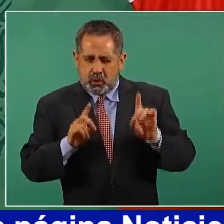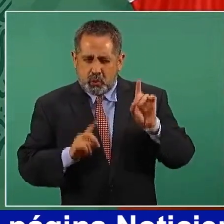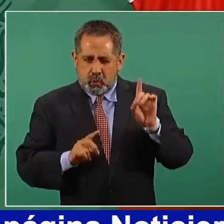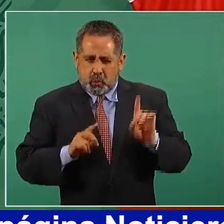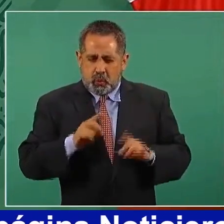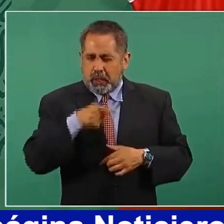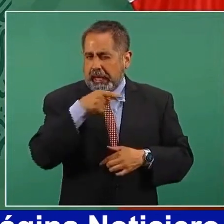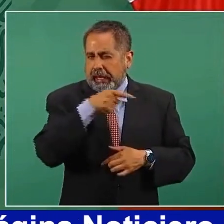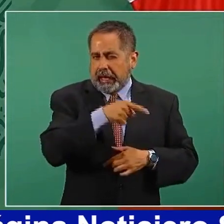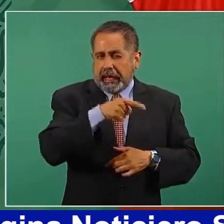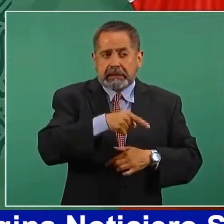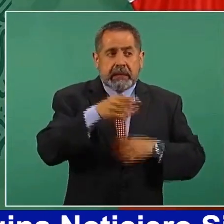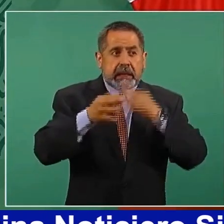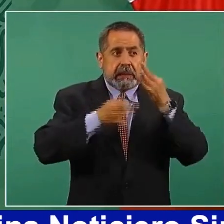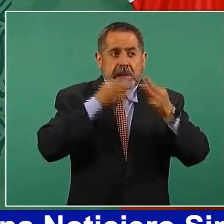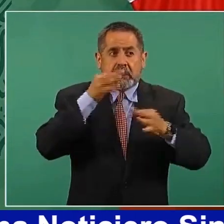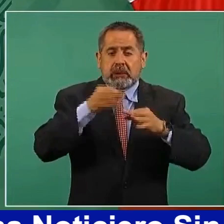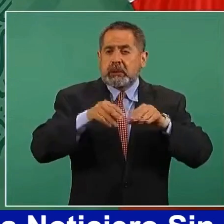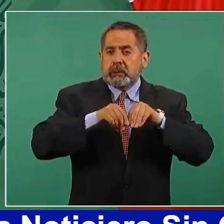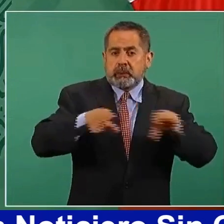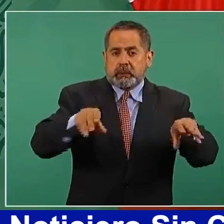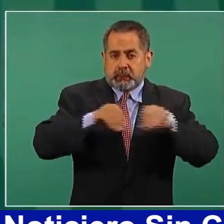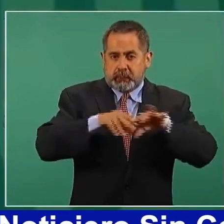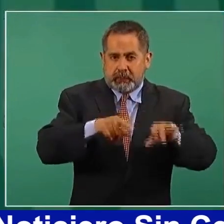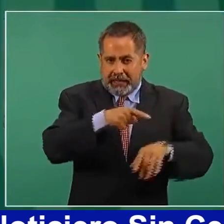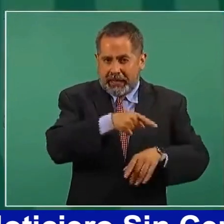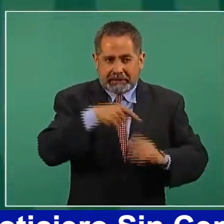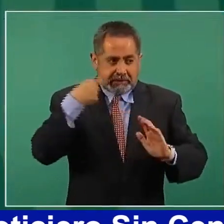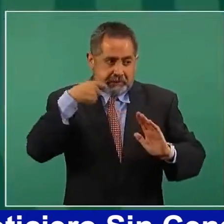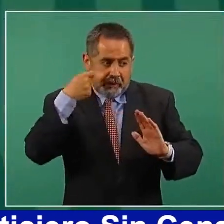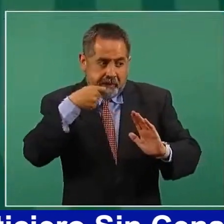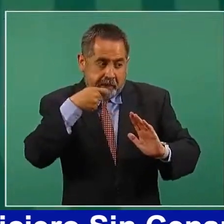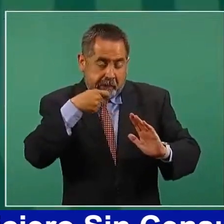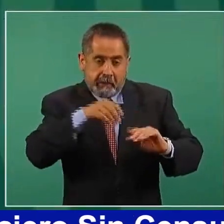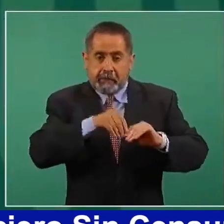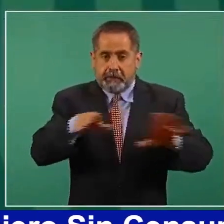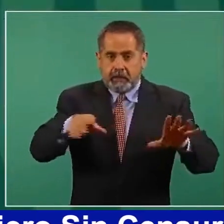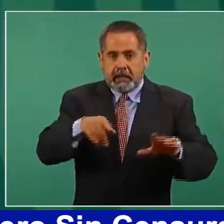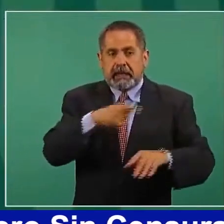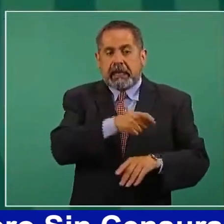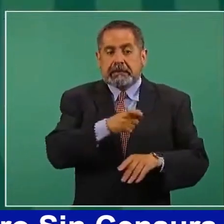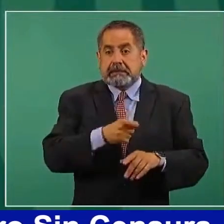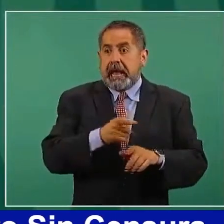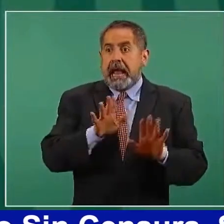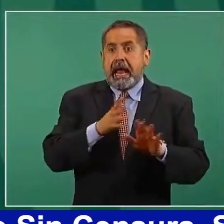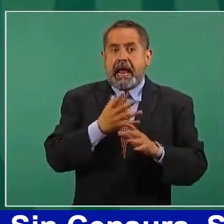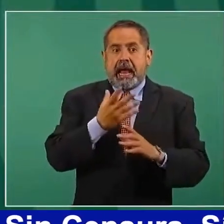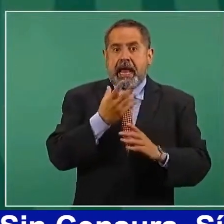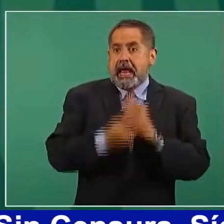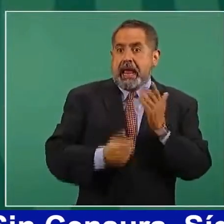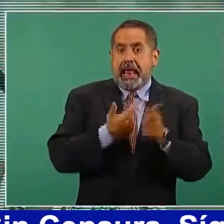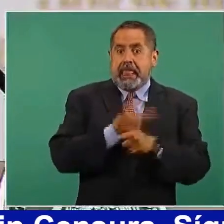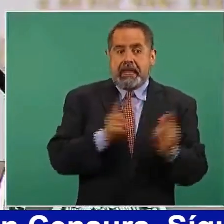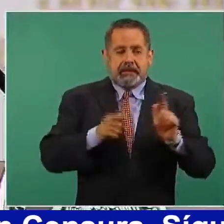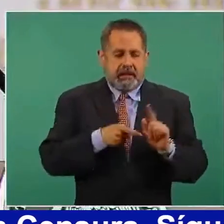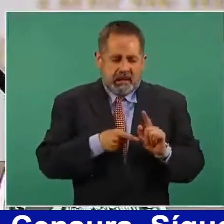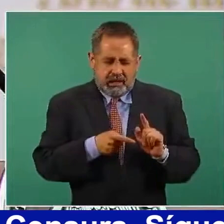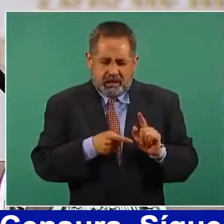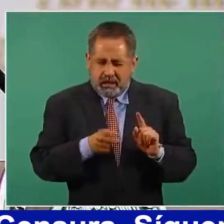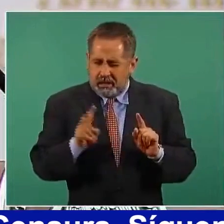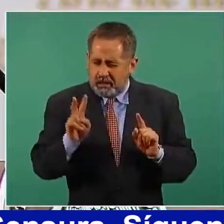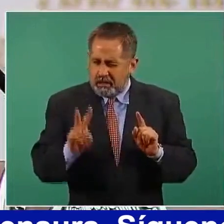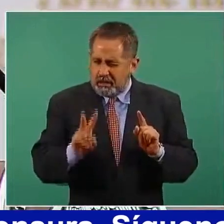transmisión y de que esa misma liberación y de que ese mismo secuestro hubiera sido